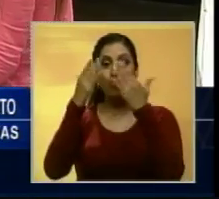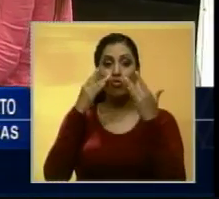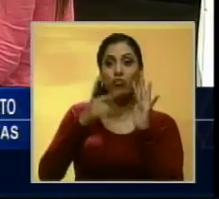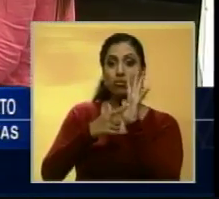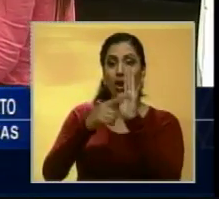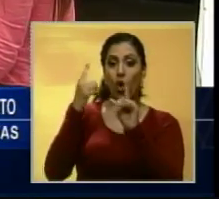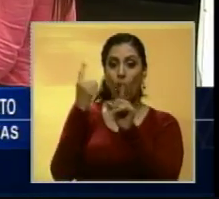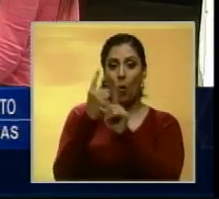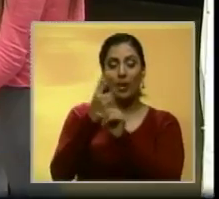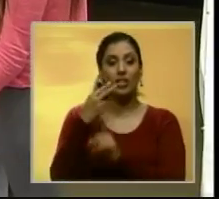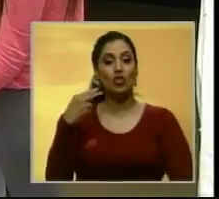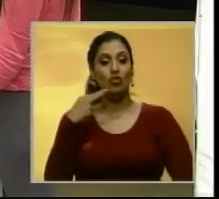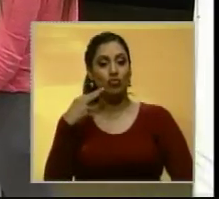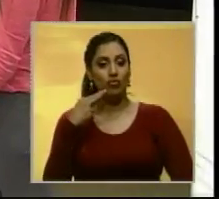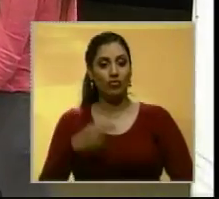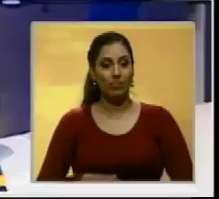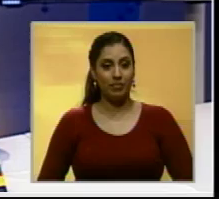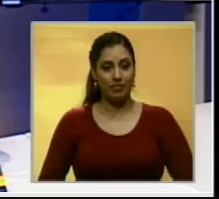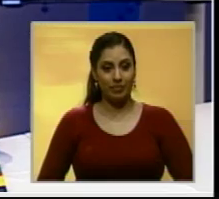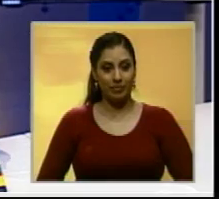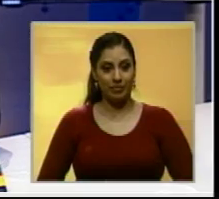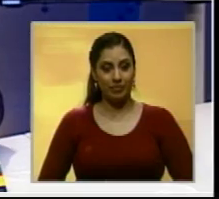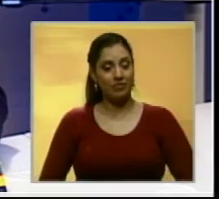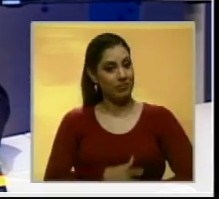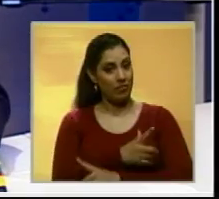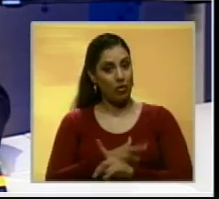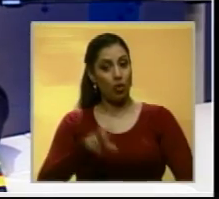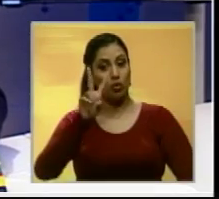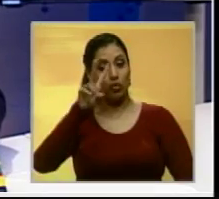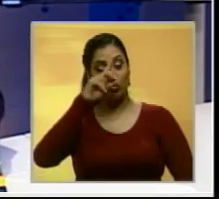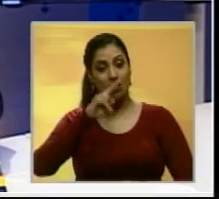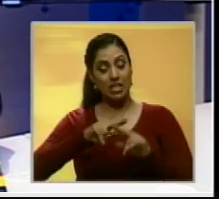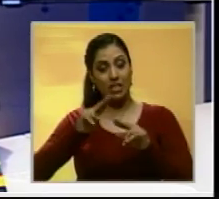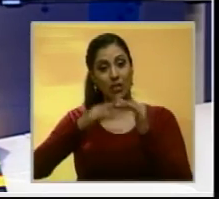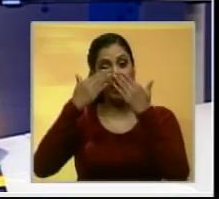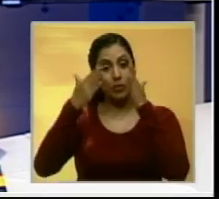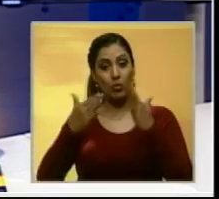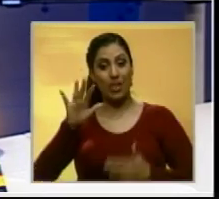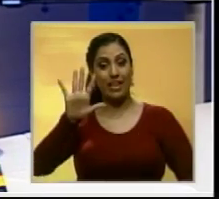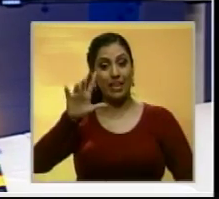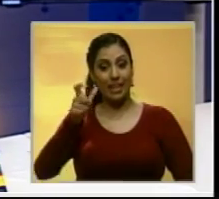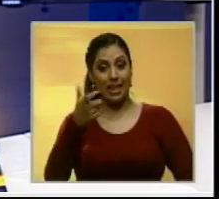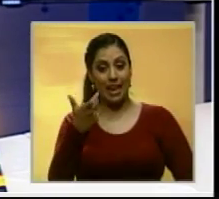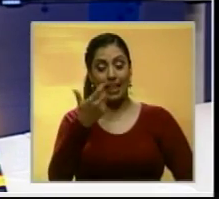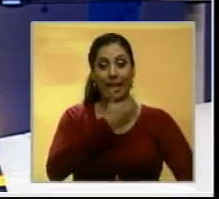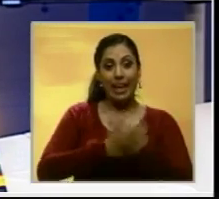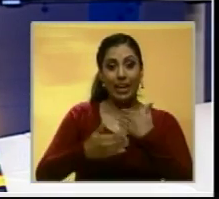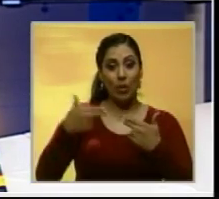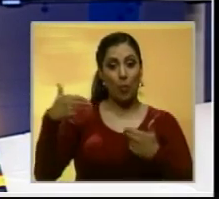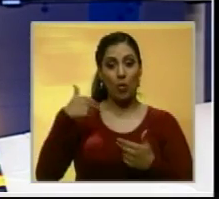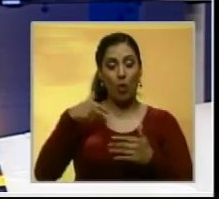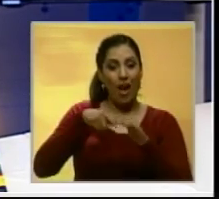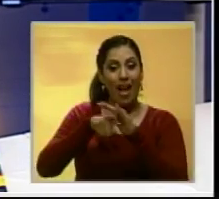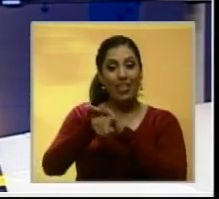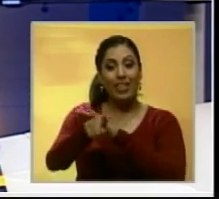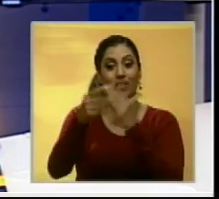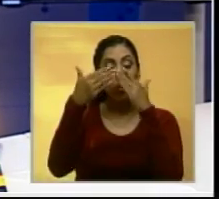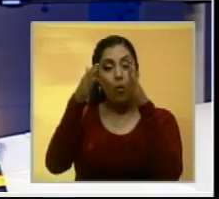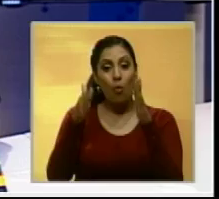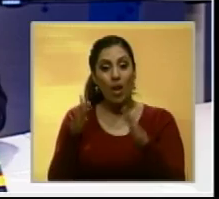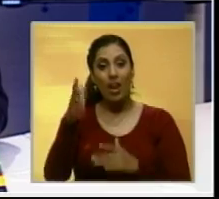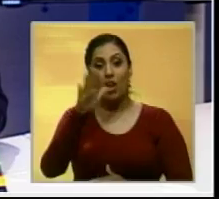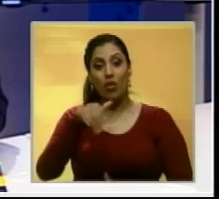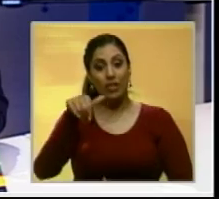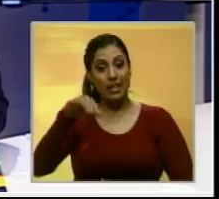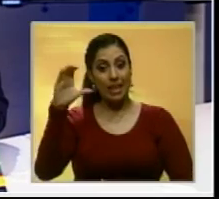de competencias de chocolatería. 2 niños estudiantes de 5º grado resultaron heridos de bala en la entrada de un colegio en